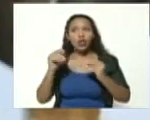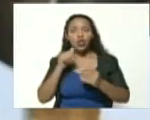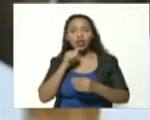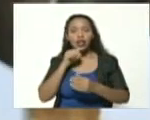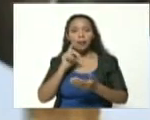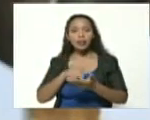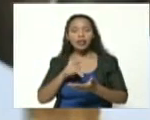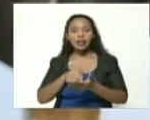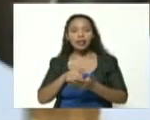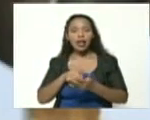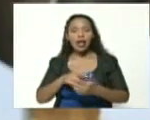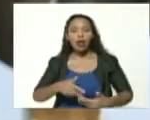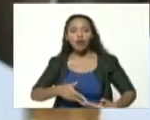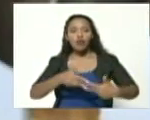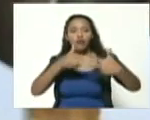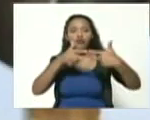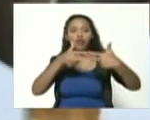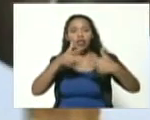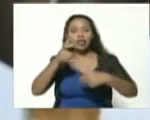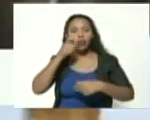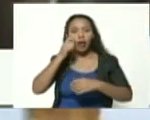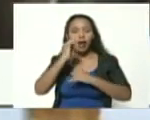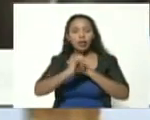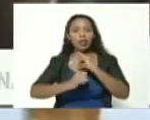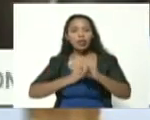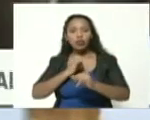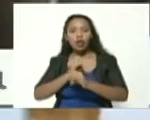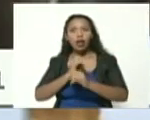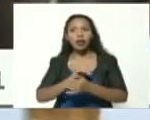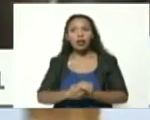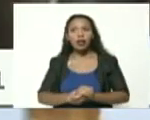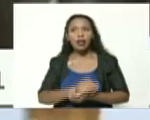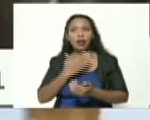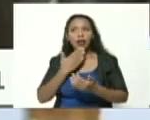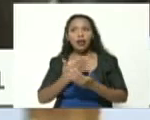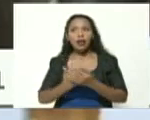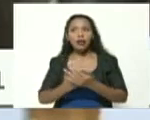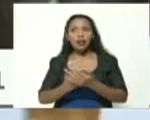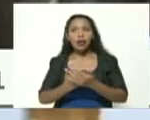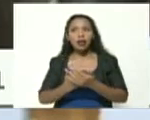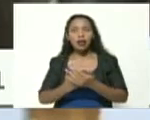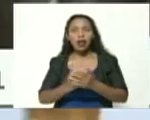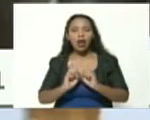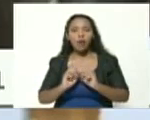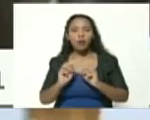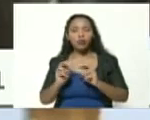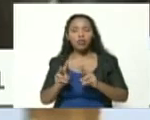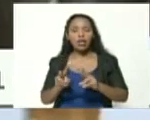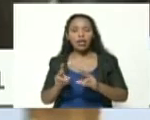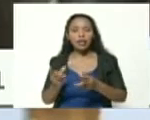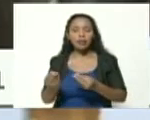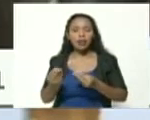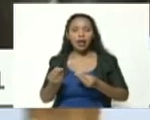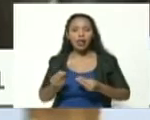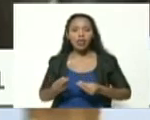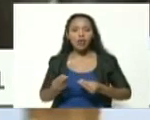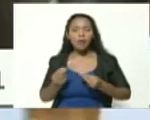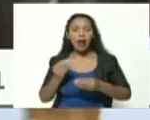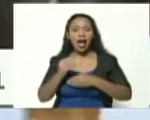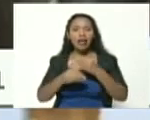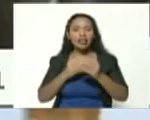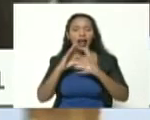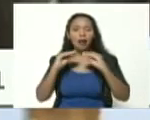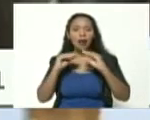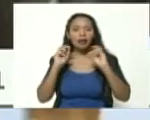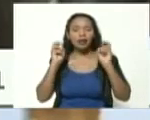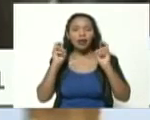en la novena Conferencia de Seguridad Internacional. Agradezco la invaluable oportunidad que se me ha dado para abordar en